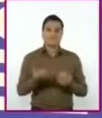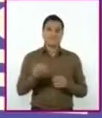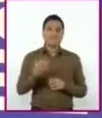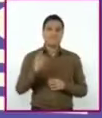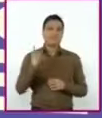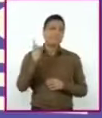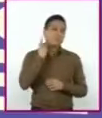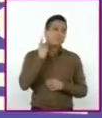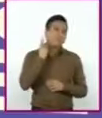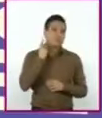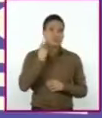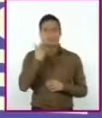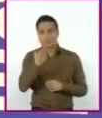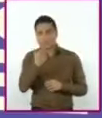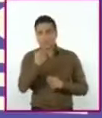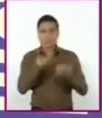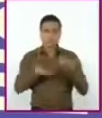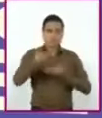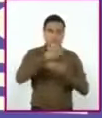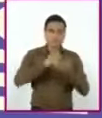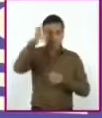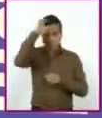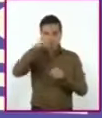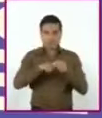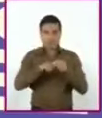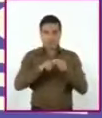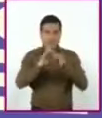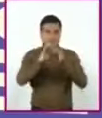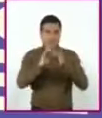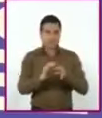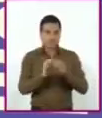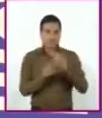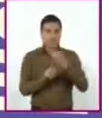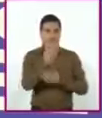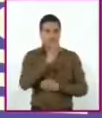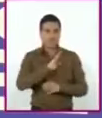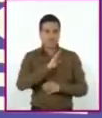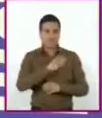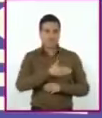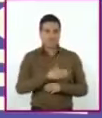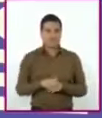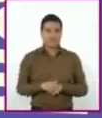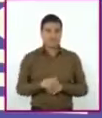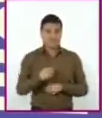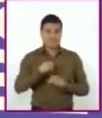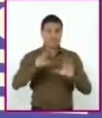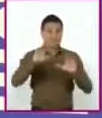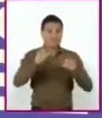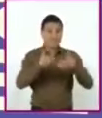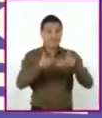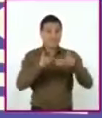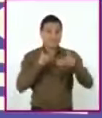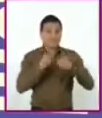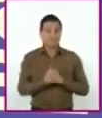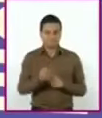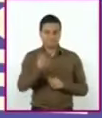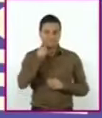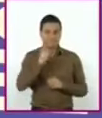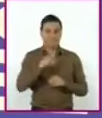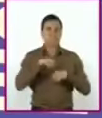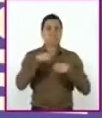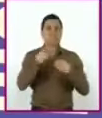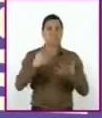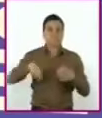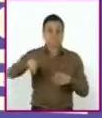económicas, sociales y culturales de la Nueva España. Pero antes de despedirme, les tengo un reto. El reto